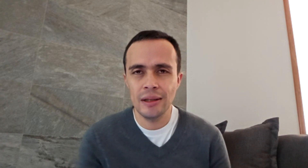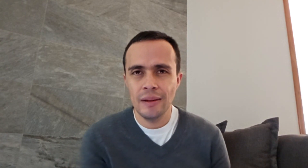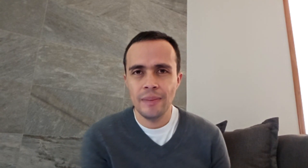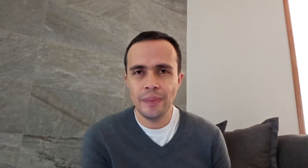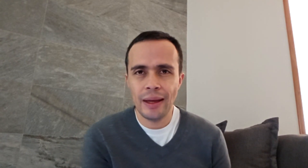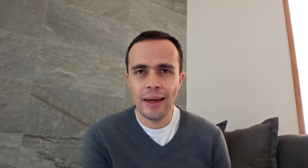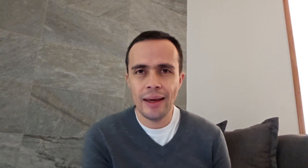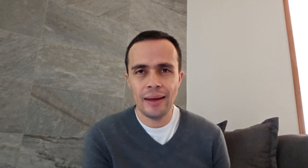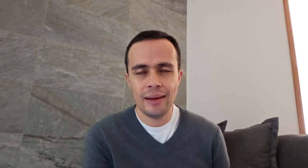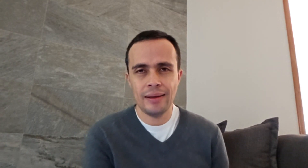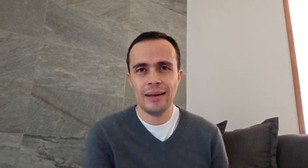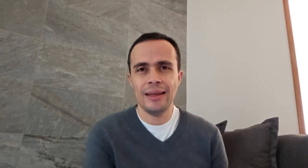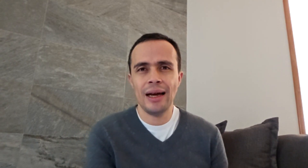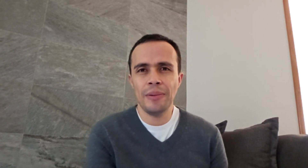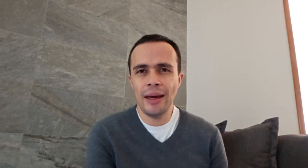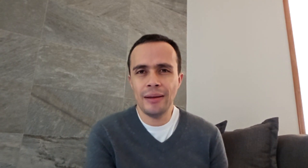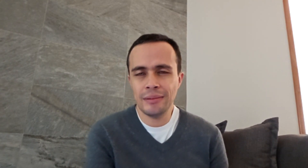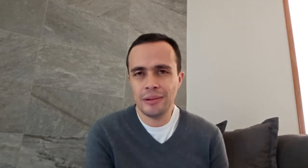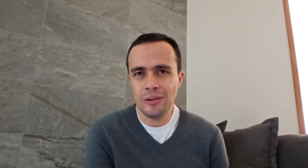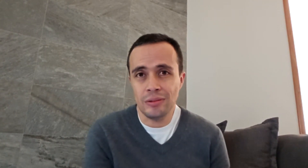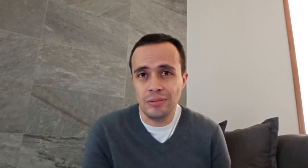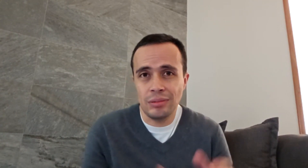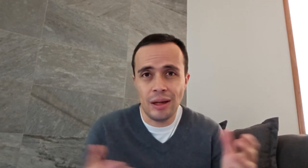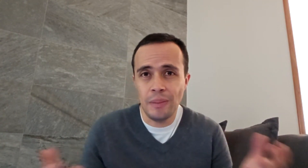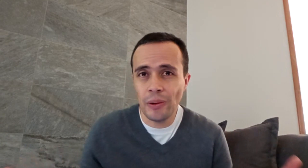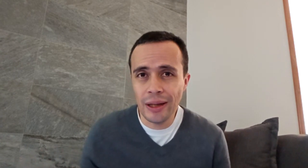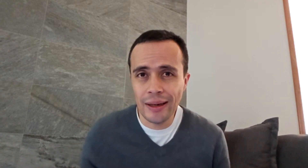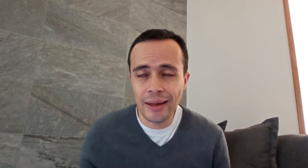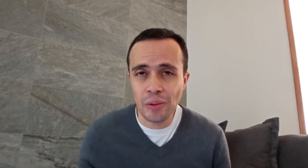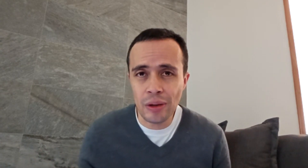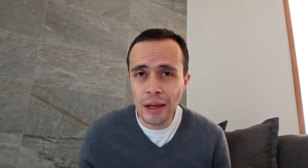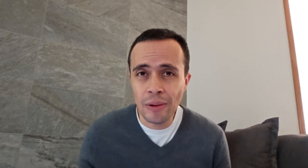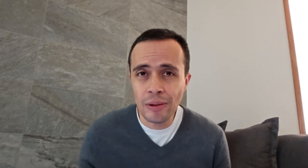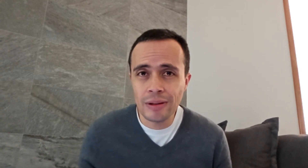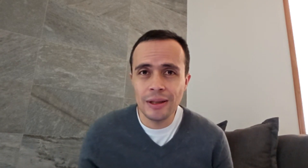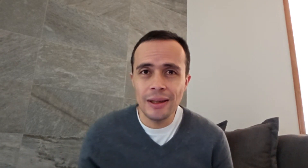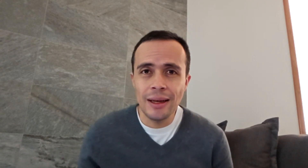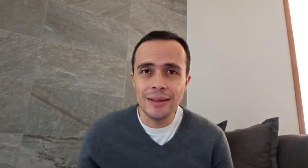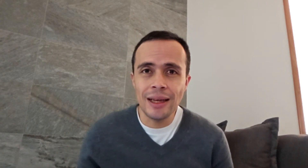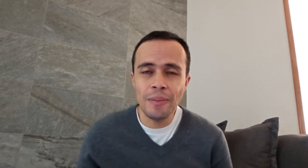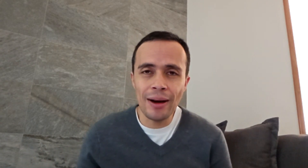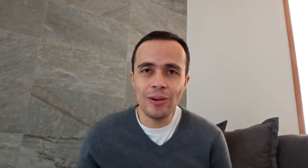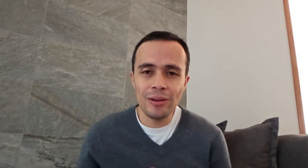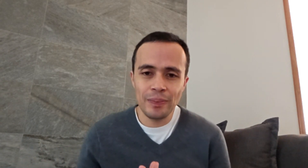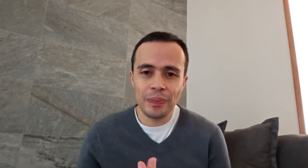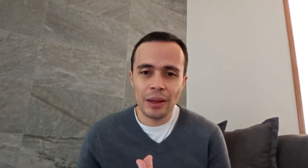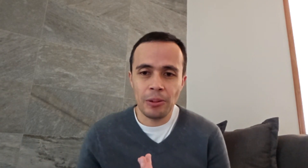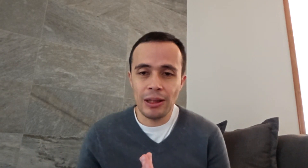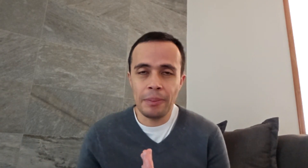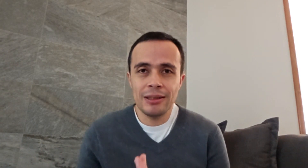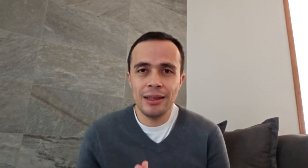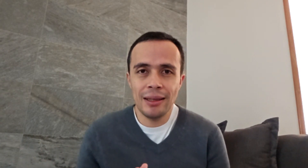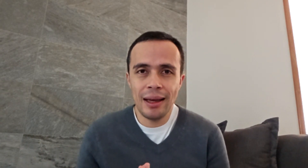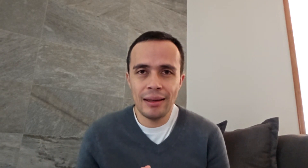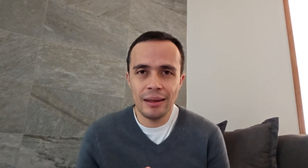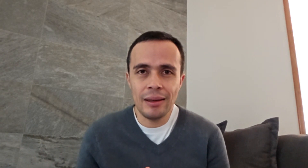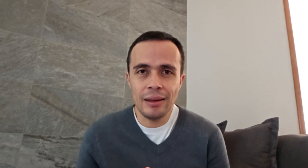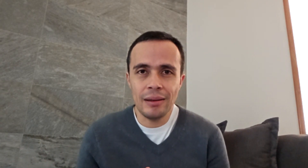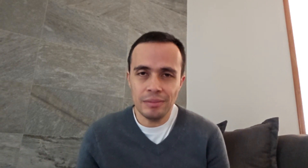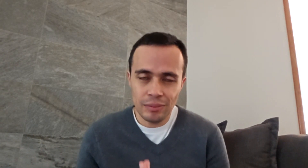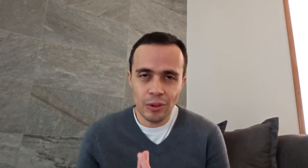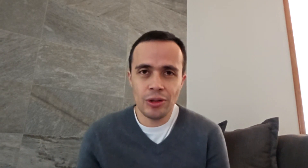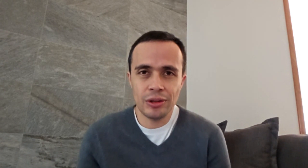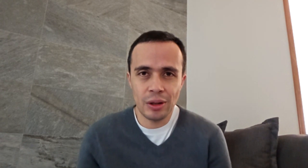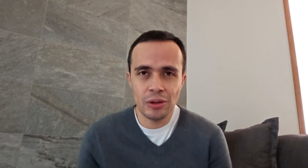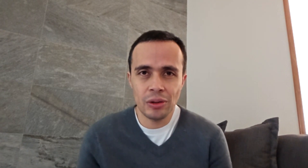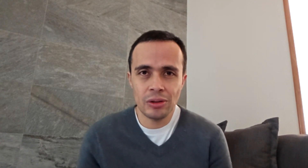tentación de quedar bien con el Poder Ejecutivo. Sin embargo, pues la presidenta